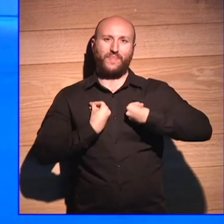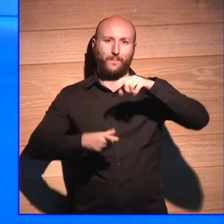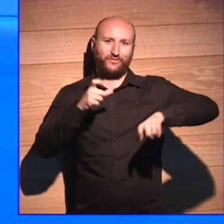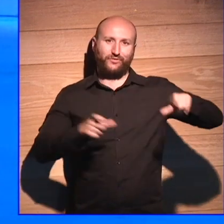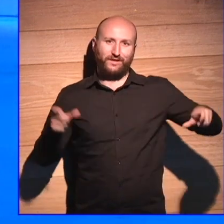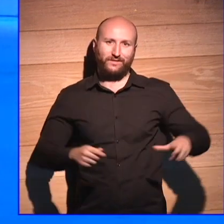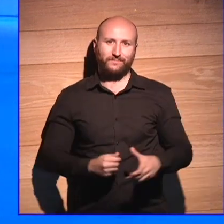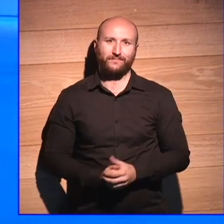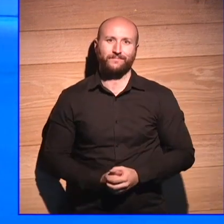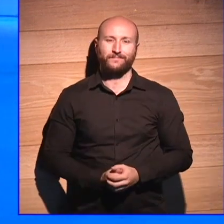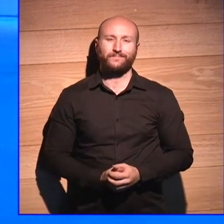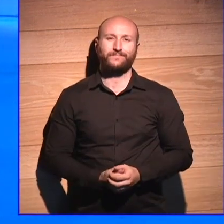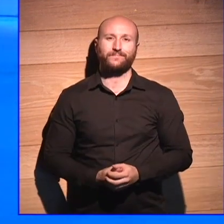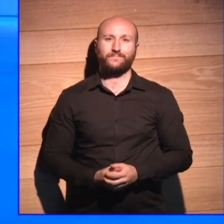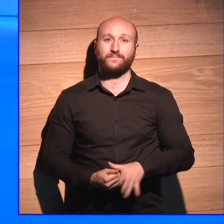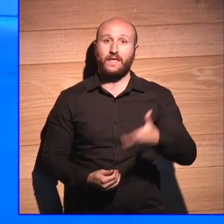de hecho, ya hay